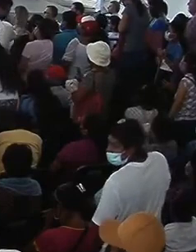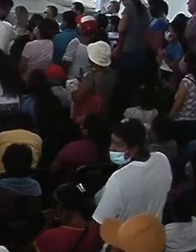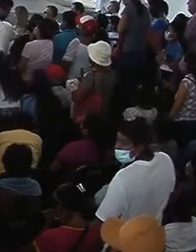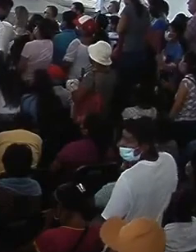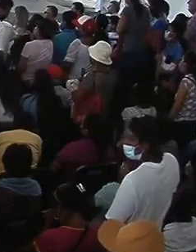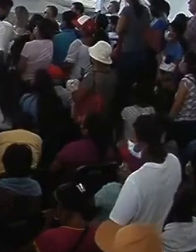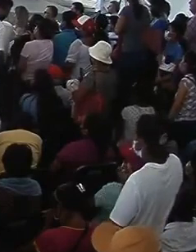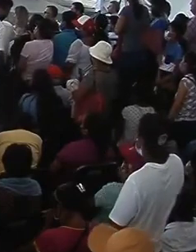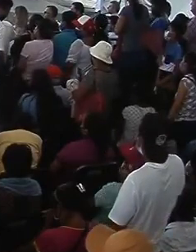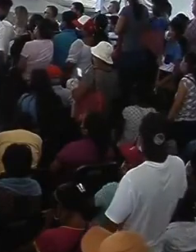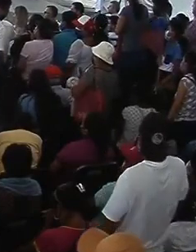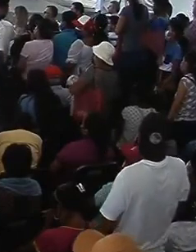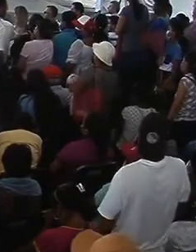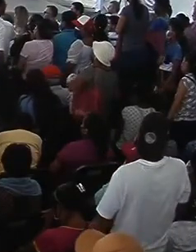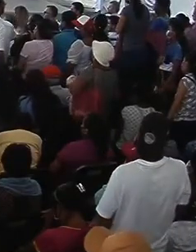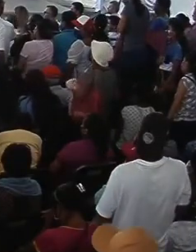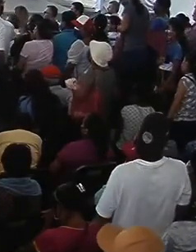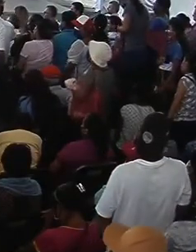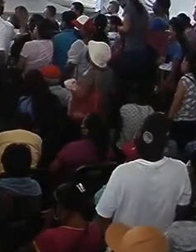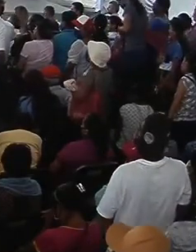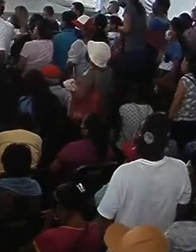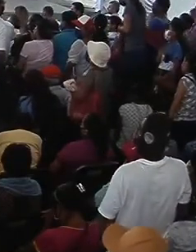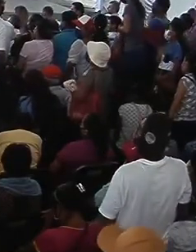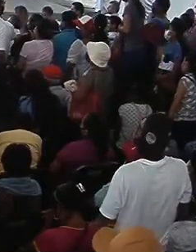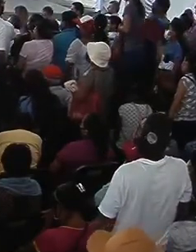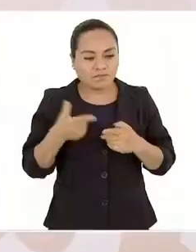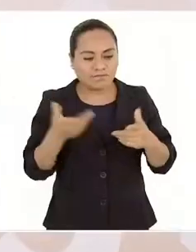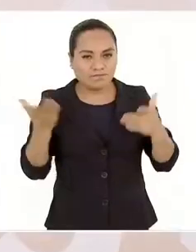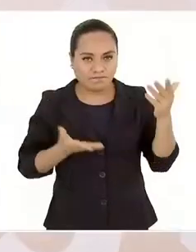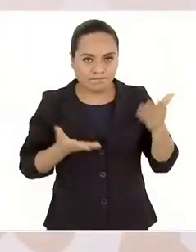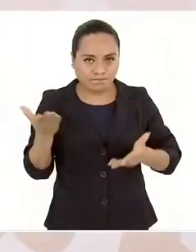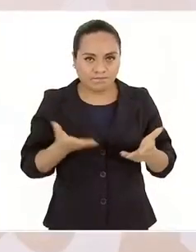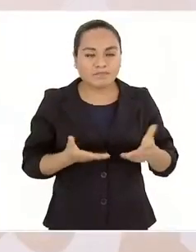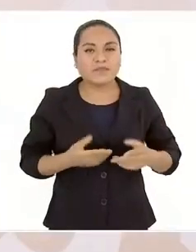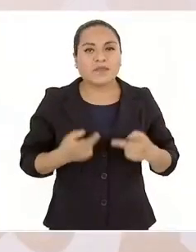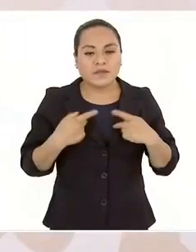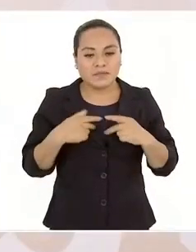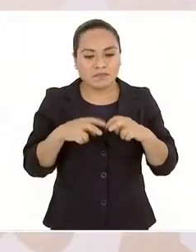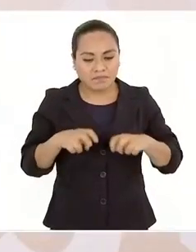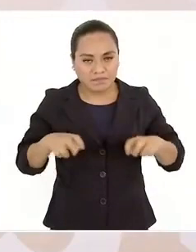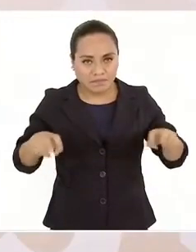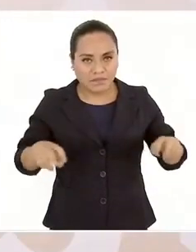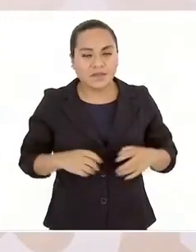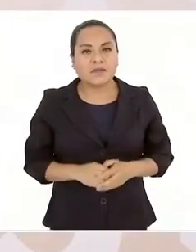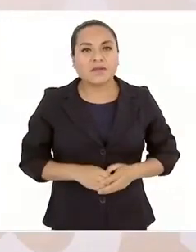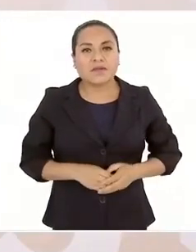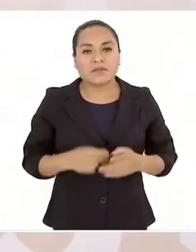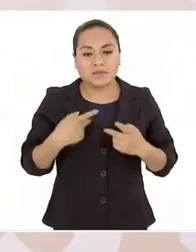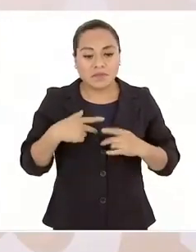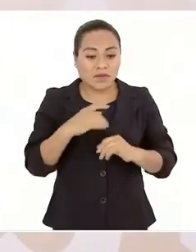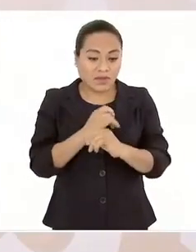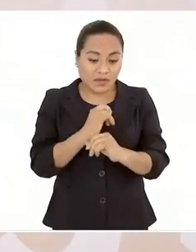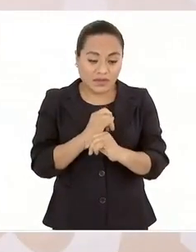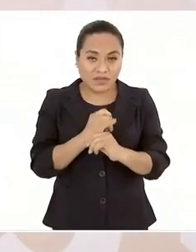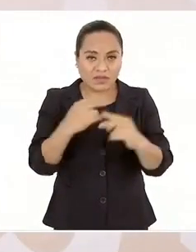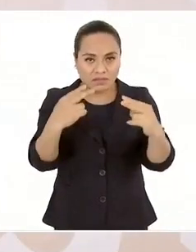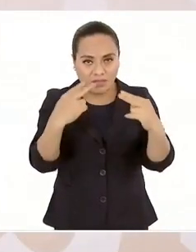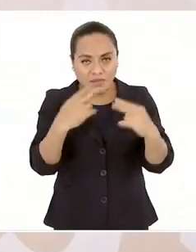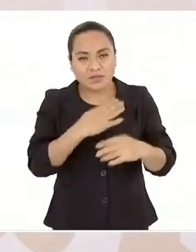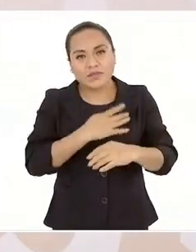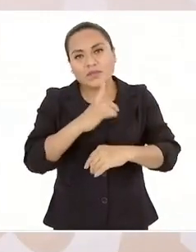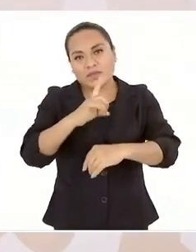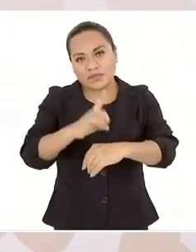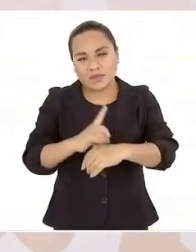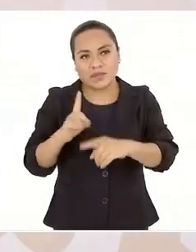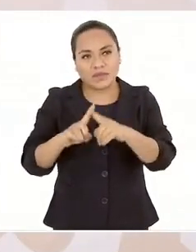trabajo, a las personas que nos acompañan aquí, a quienes nos acompañan de manera remota, buenos días a